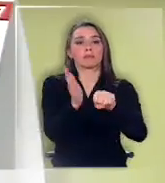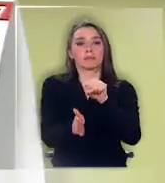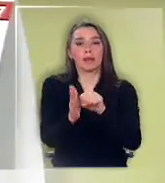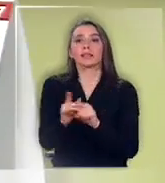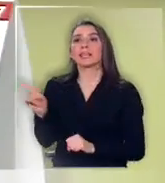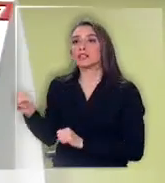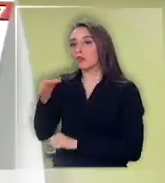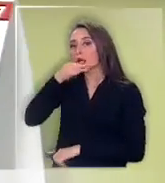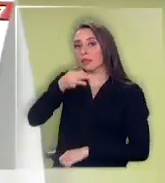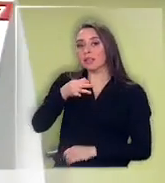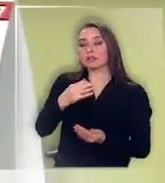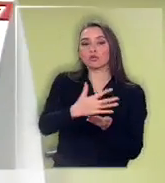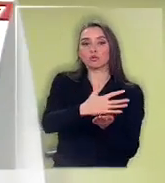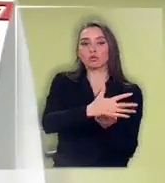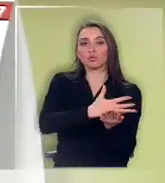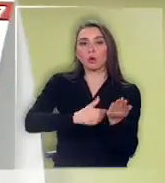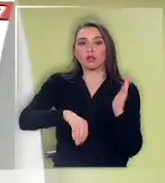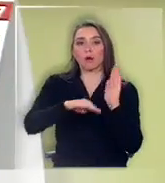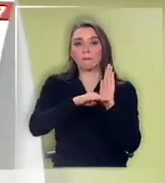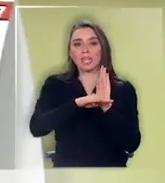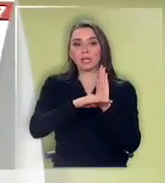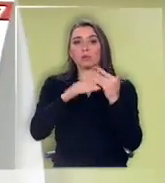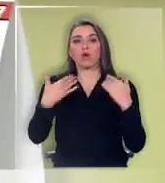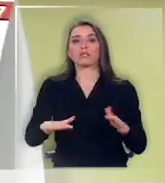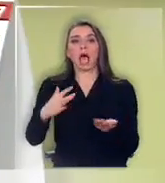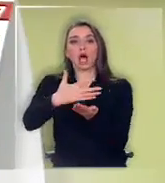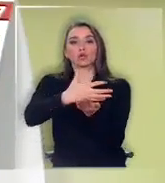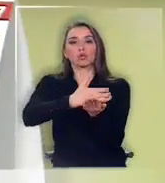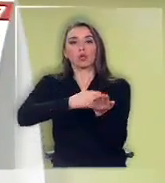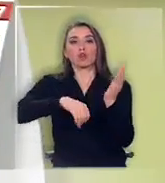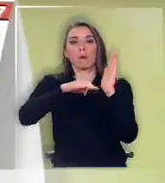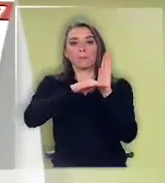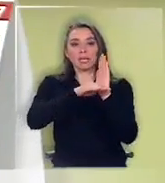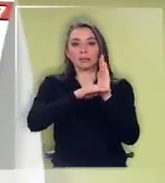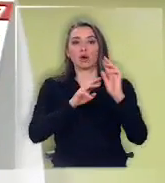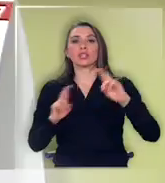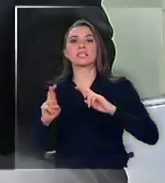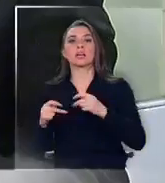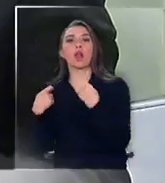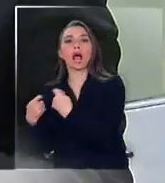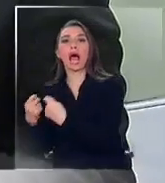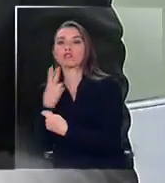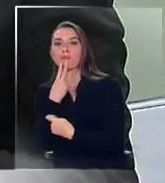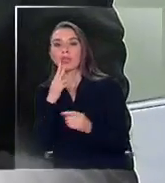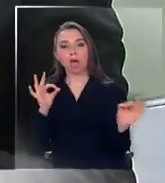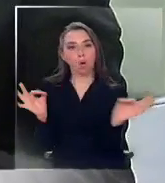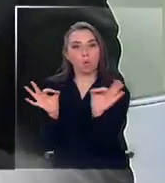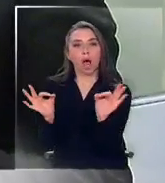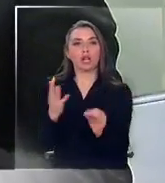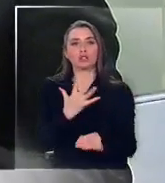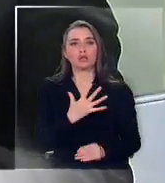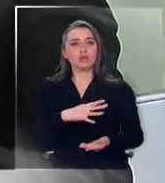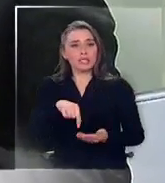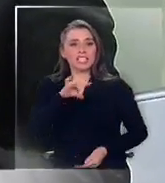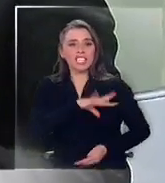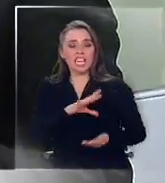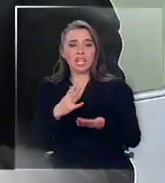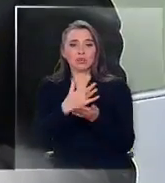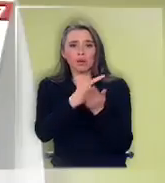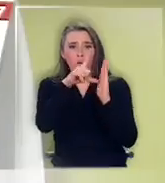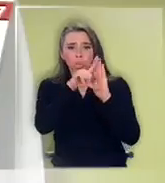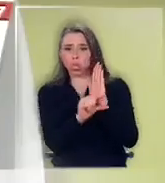válido cuando el salario mínimo ya es un salario mínimo que tiene alguna relación con el costo de vida. Chile tiene un mini salario mínimo. Y cuando hay un